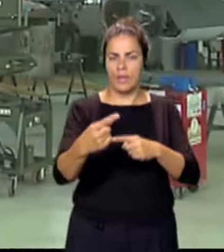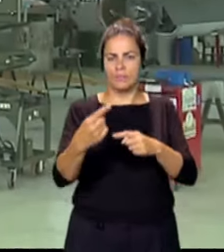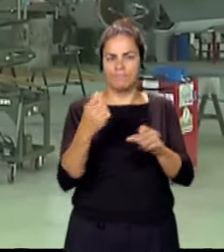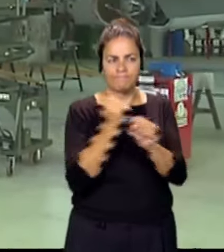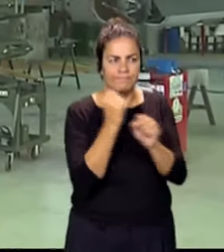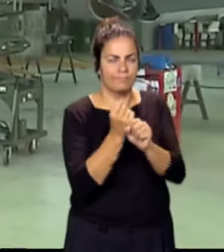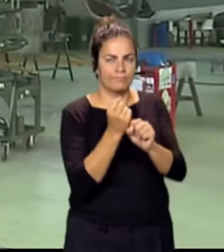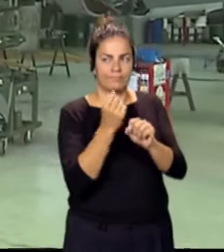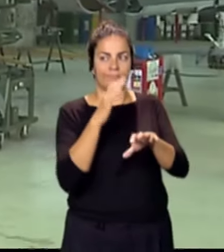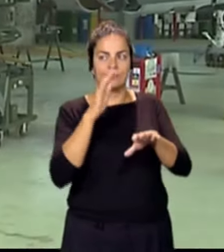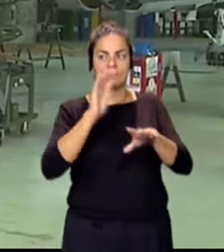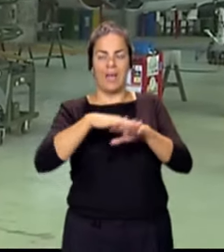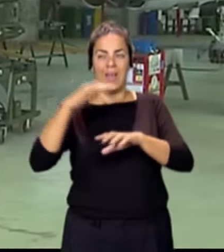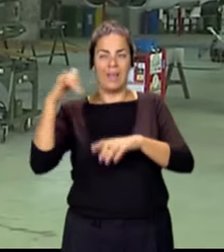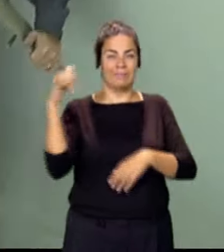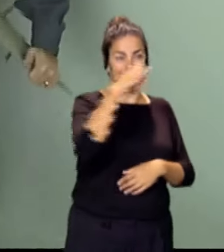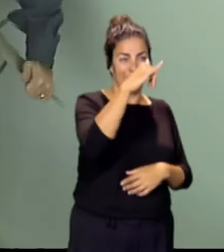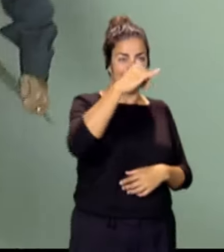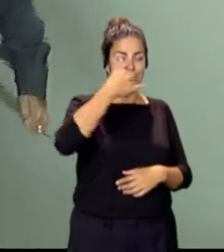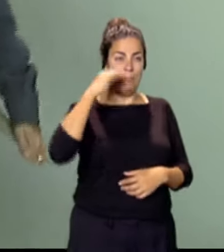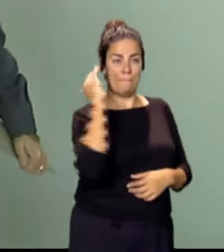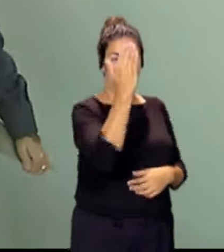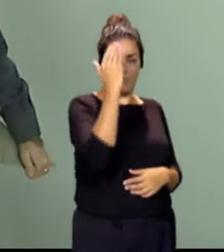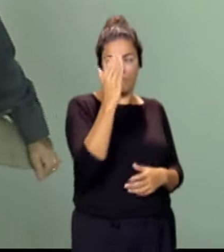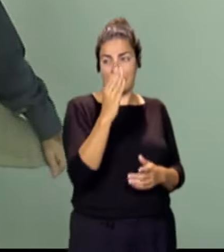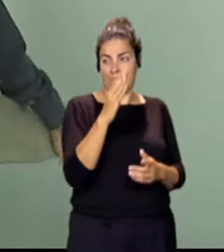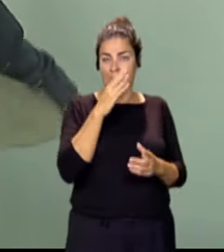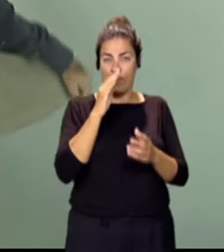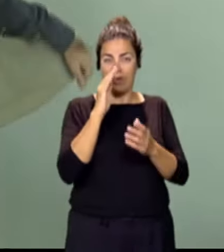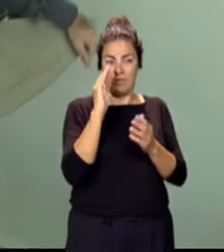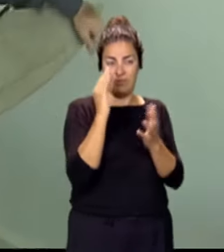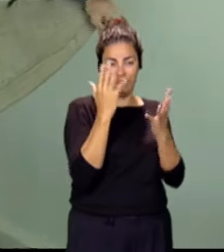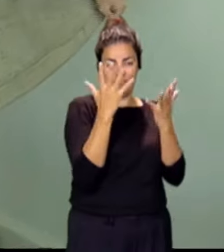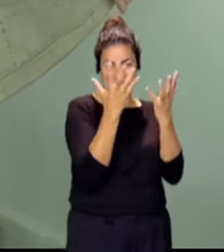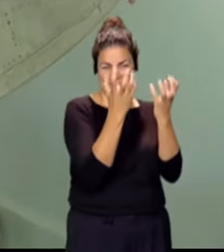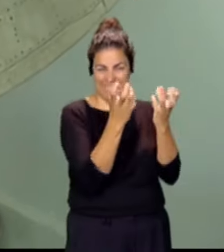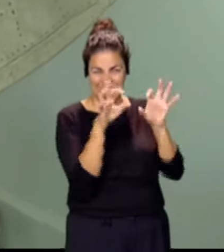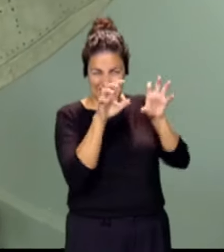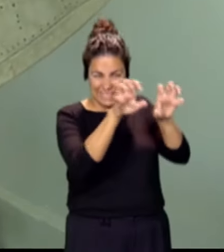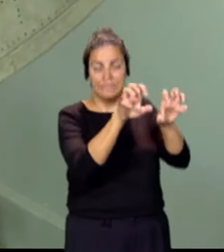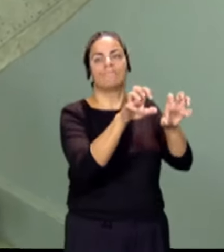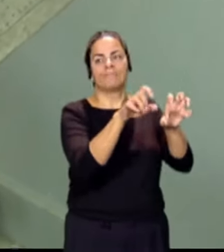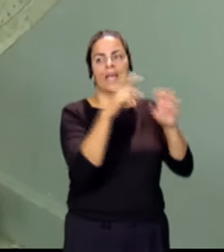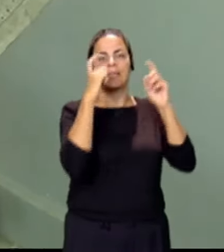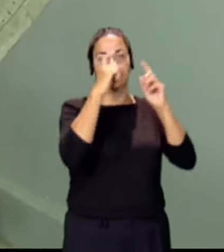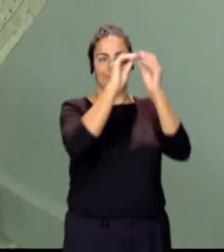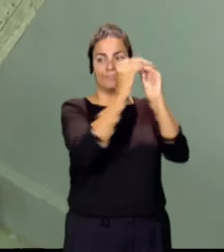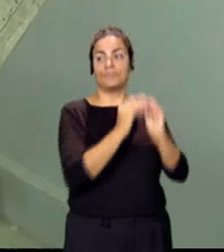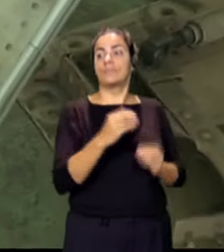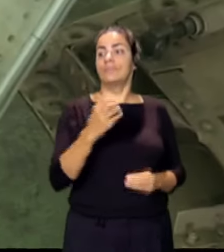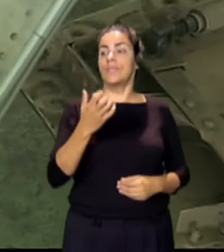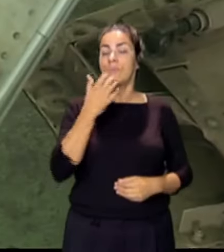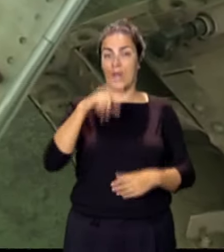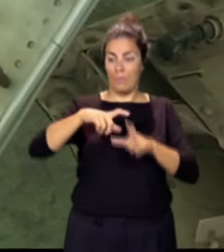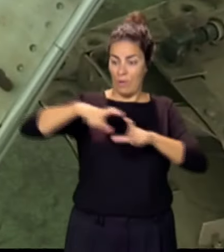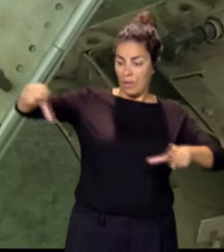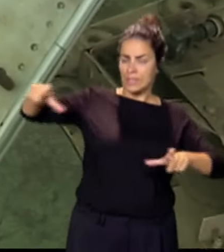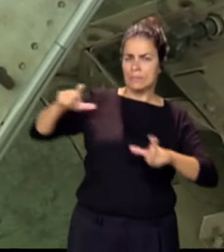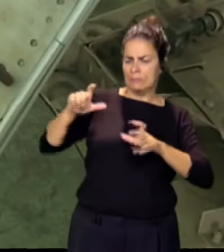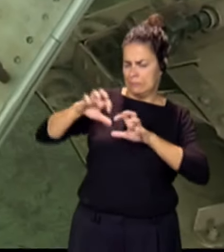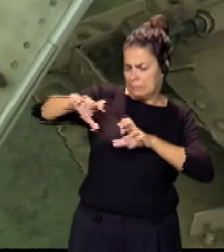han resultado dañadas por la corrosión por ejemplo est Esta es una pieza que tenía que tenía que tenía bastante corrosión se se ha